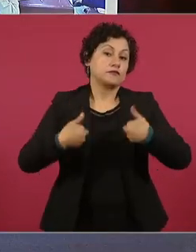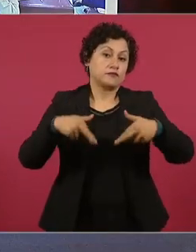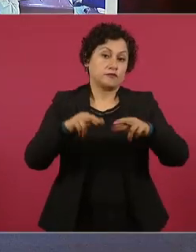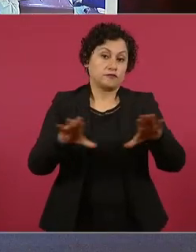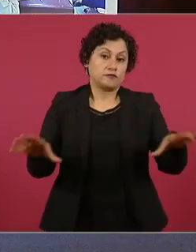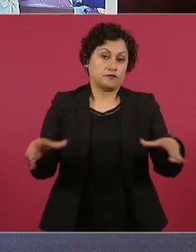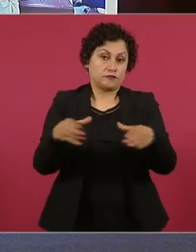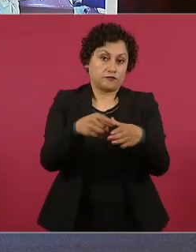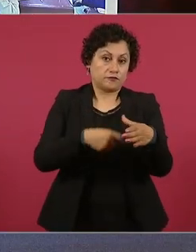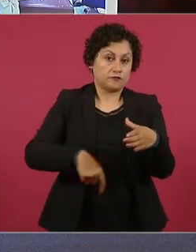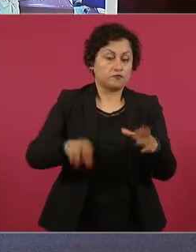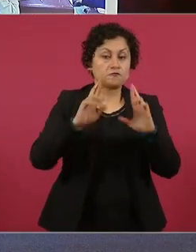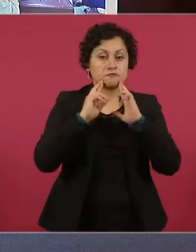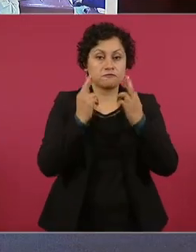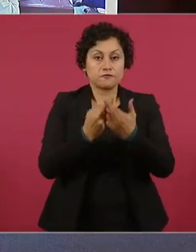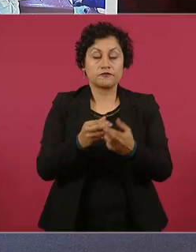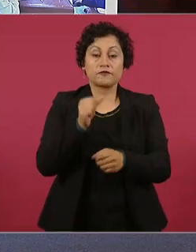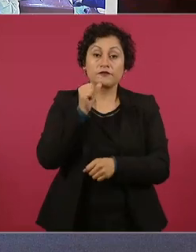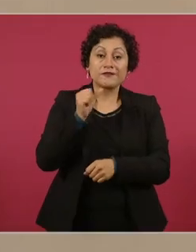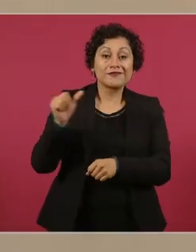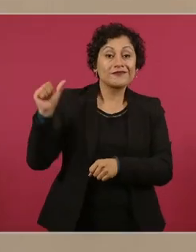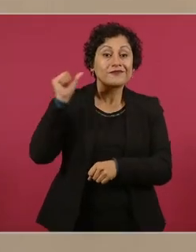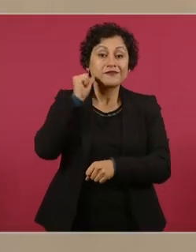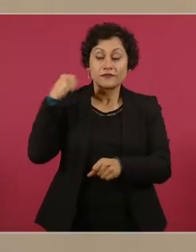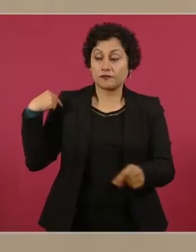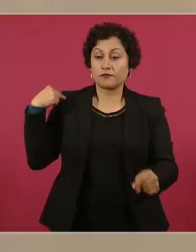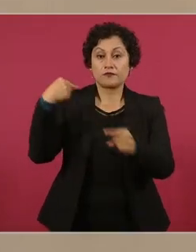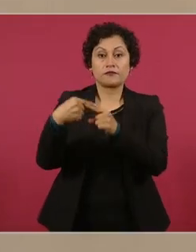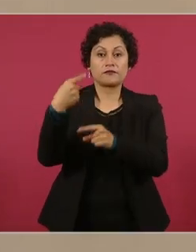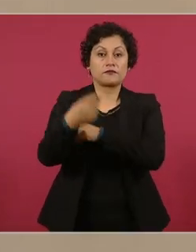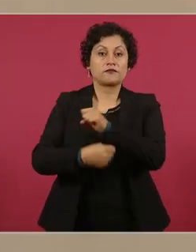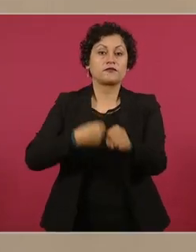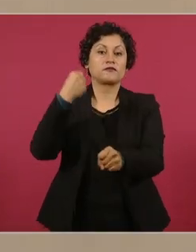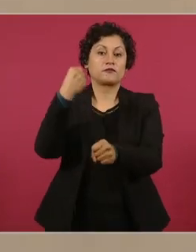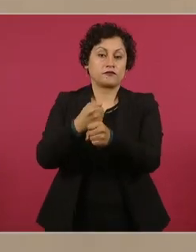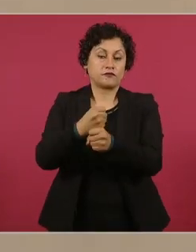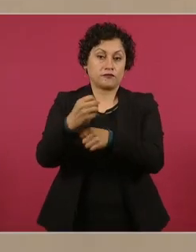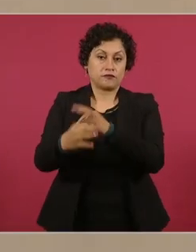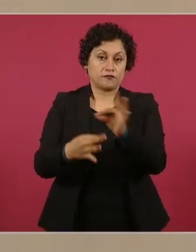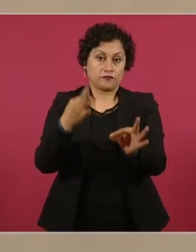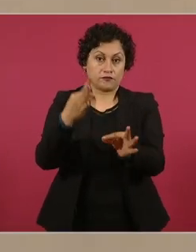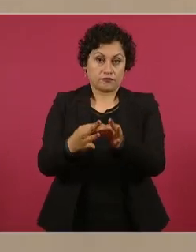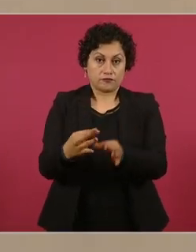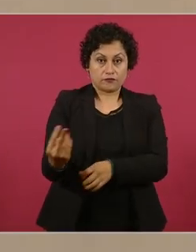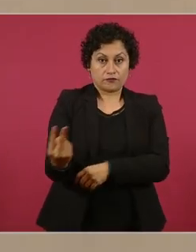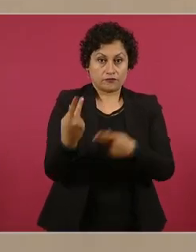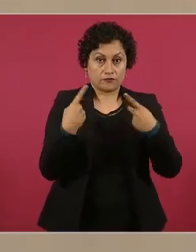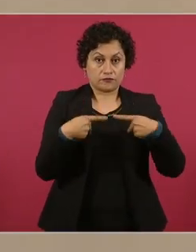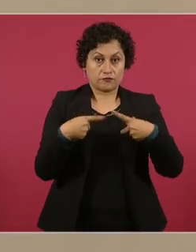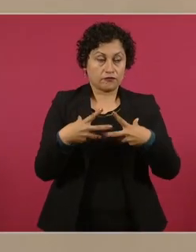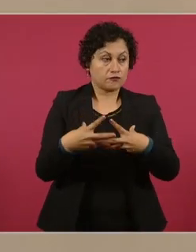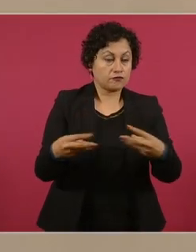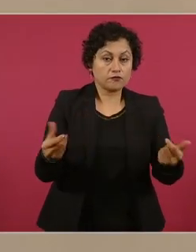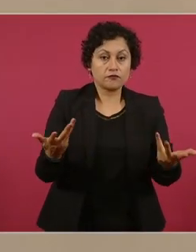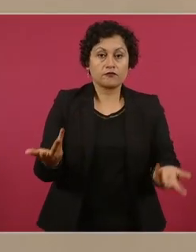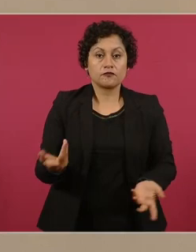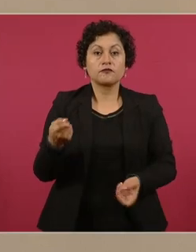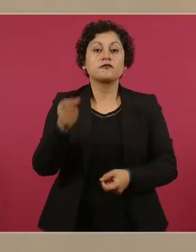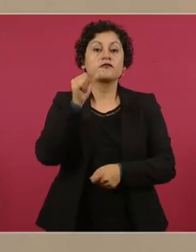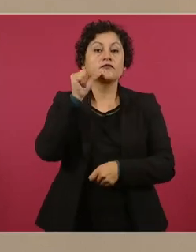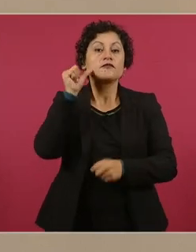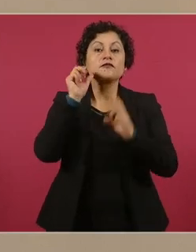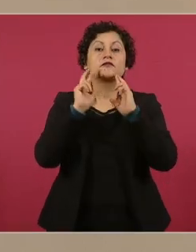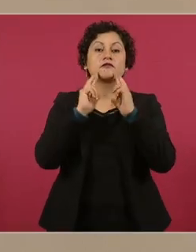El día de ayer, que se cumplió el año de la desaparición de estas dos personas, se tuvo una reunión